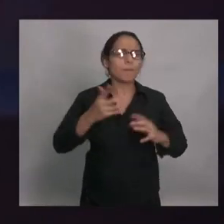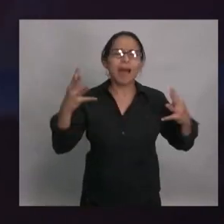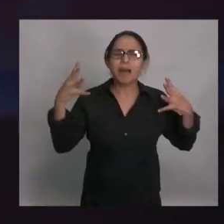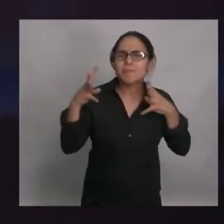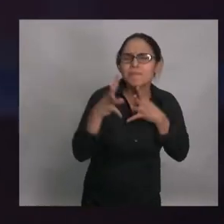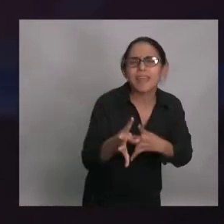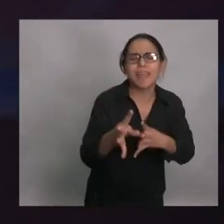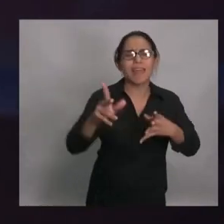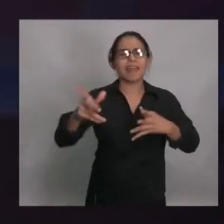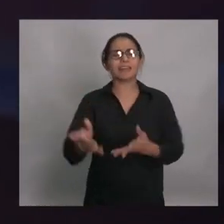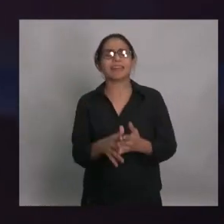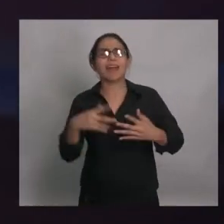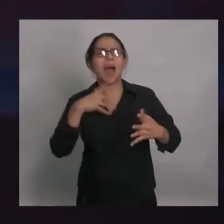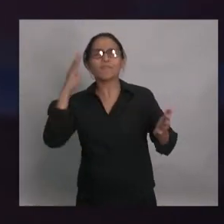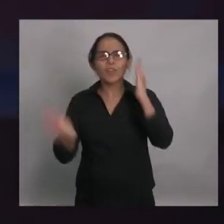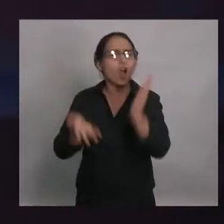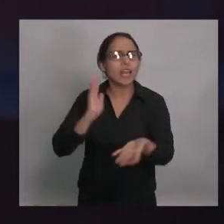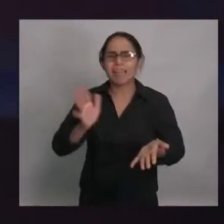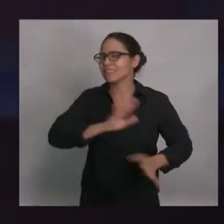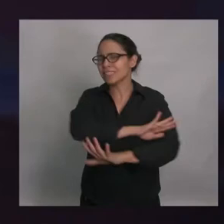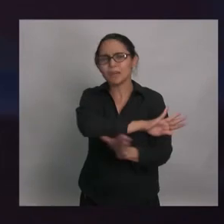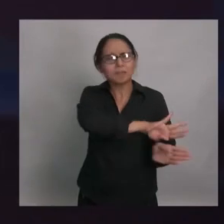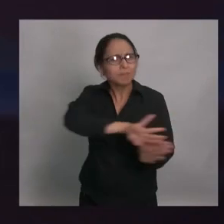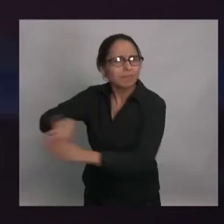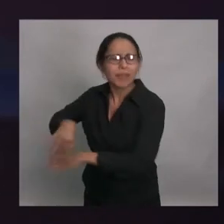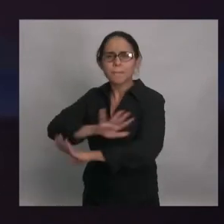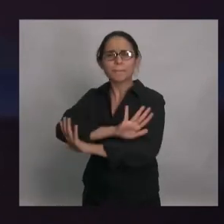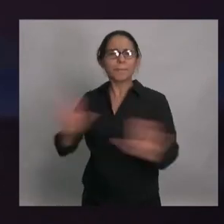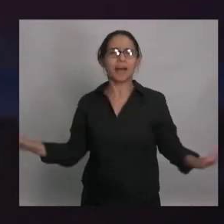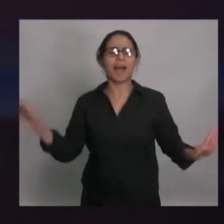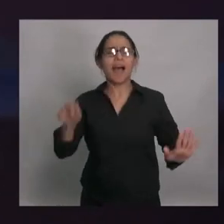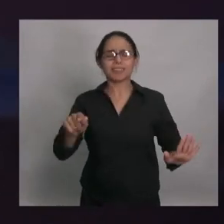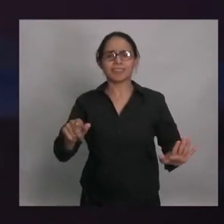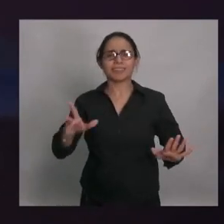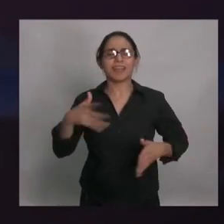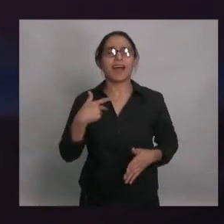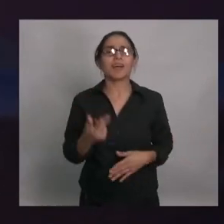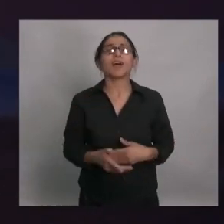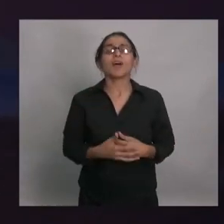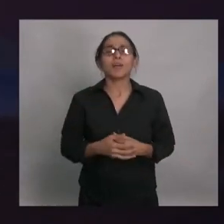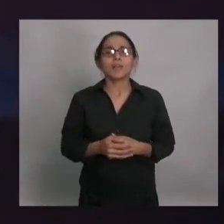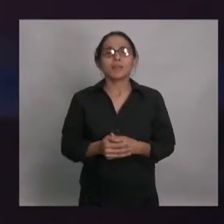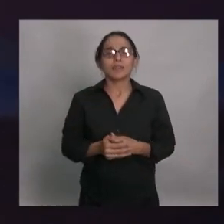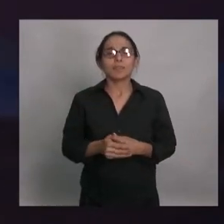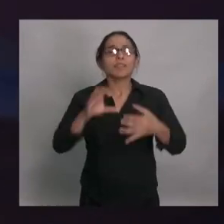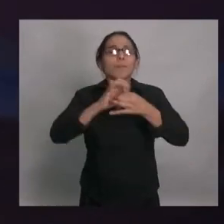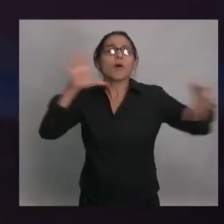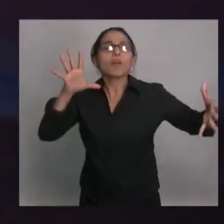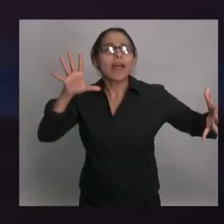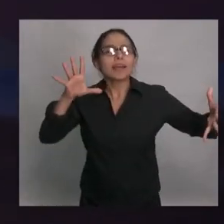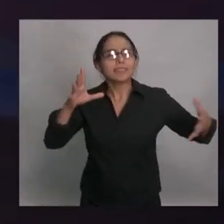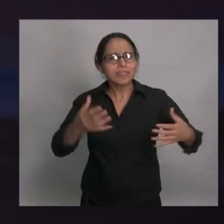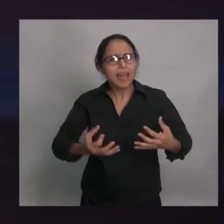que está decididamente por una democracia viva intensa multicolor como la llamamos por una